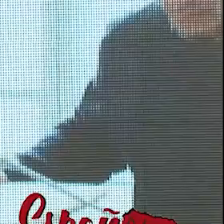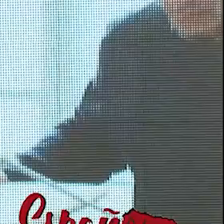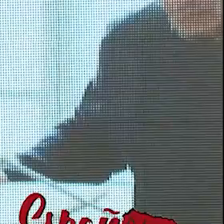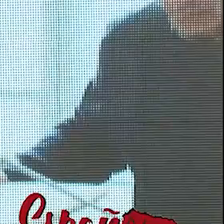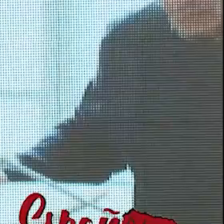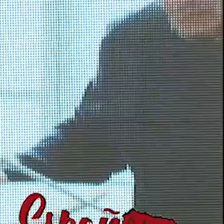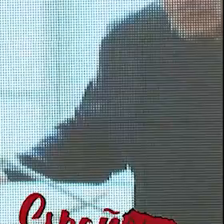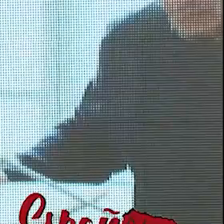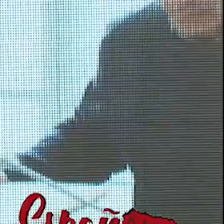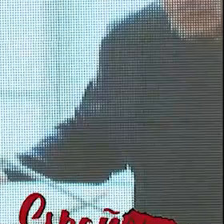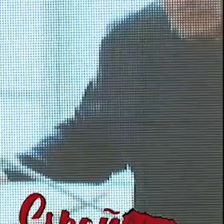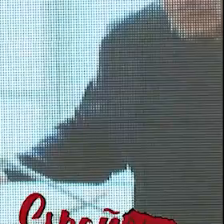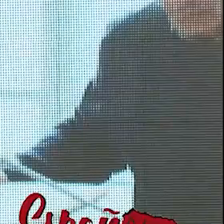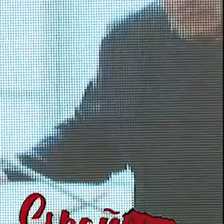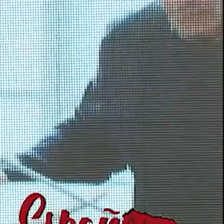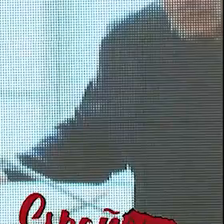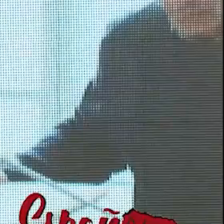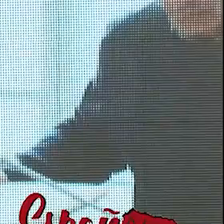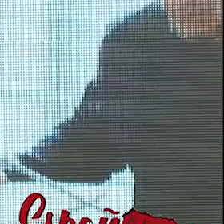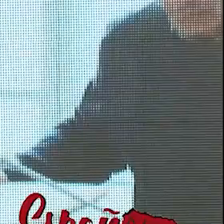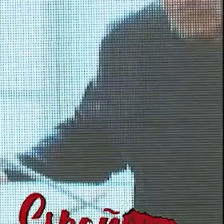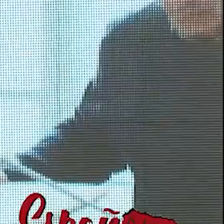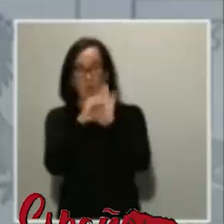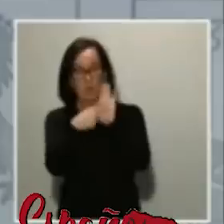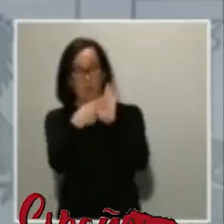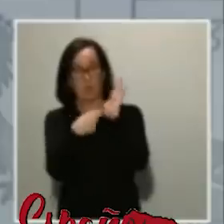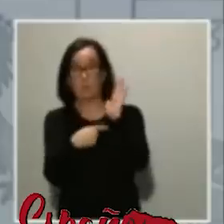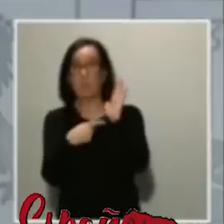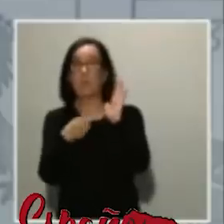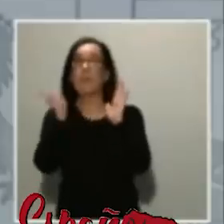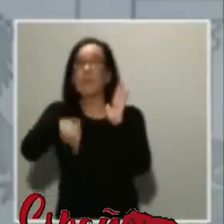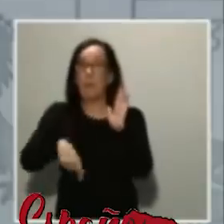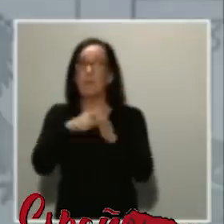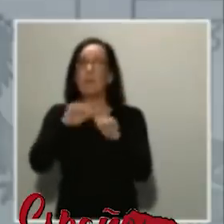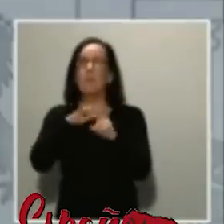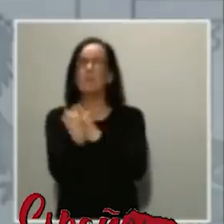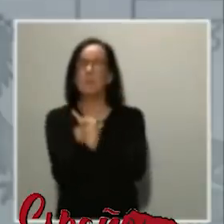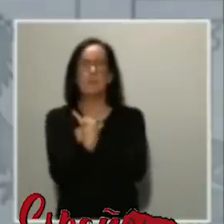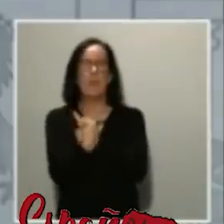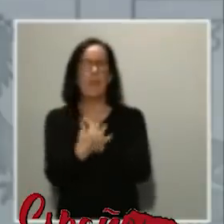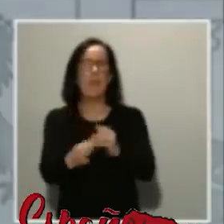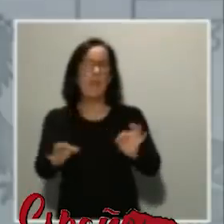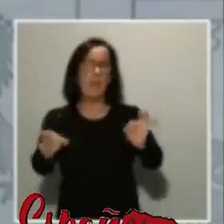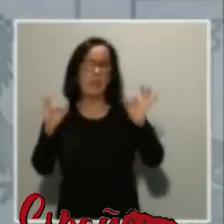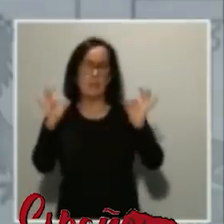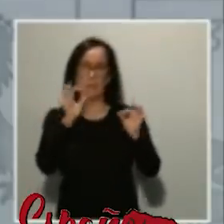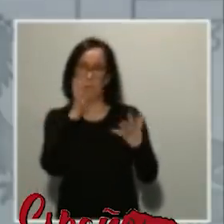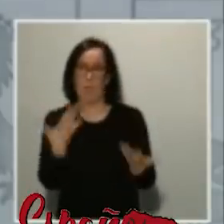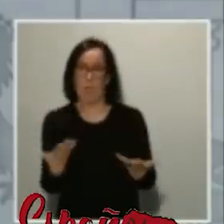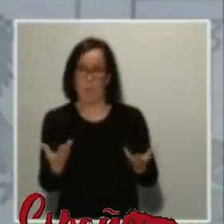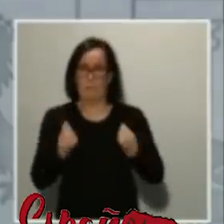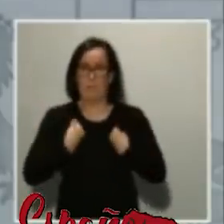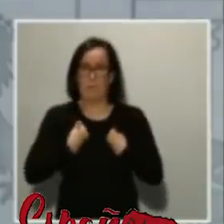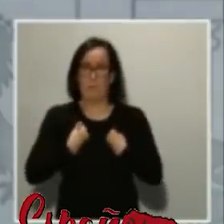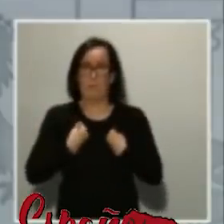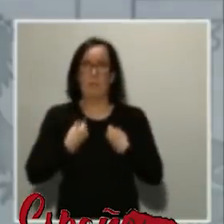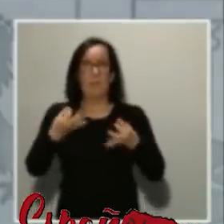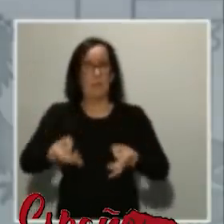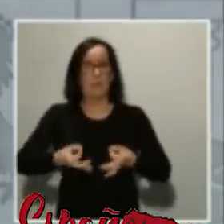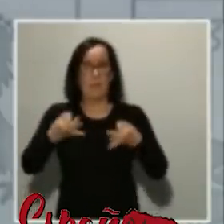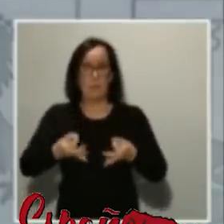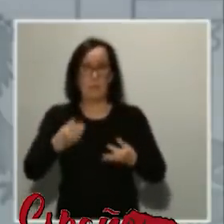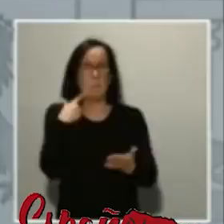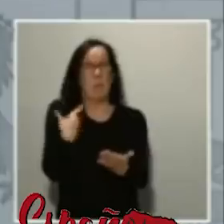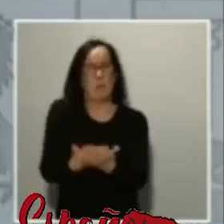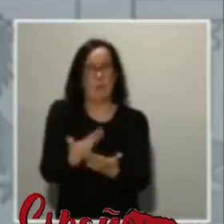en fin, yo de verdad pienso que a veces valen más una imagen que mil palabras.